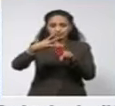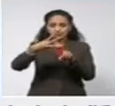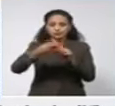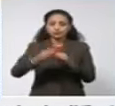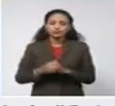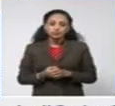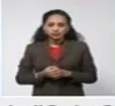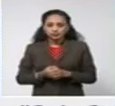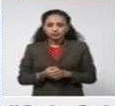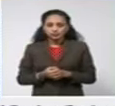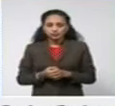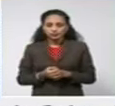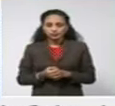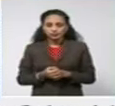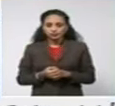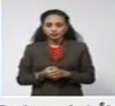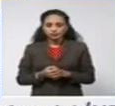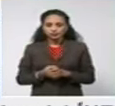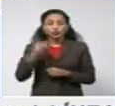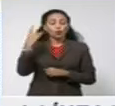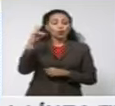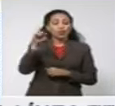en este caso, Bolivia, de